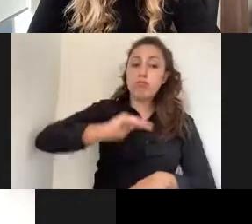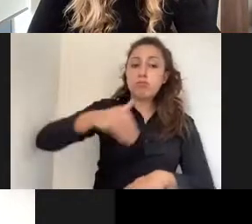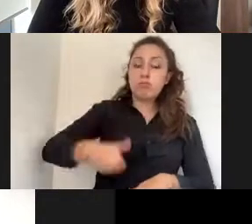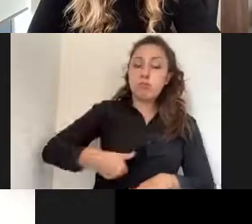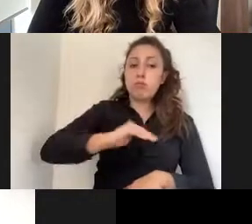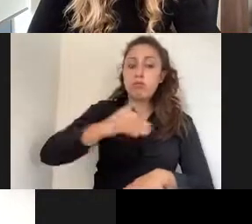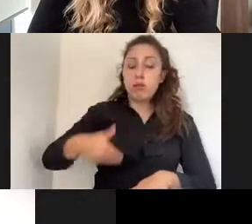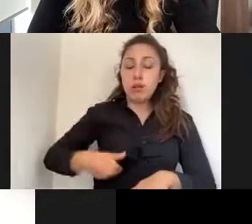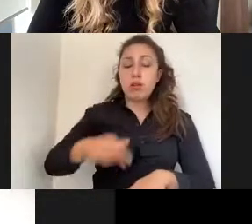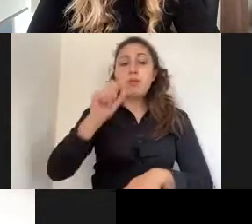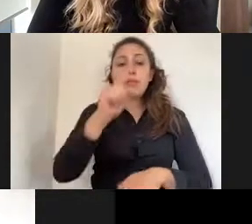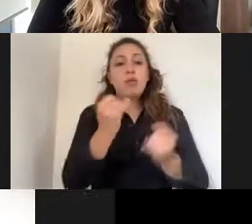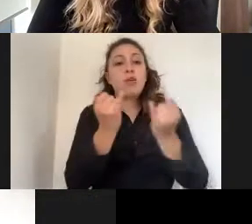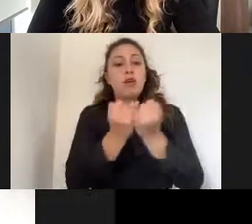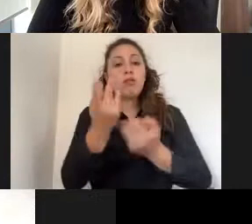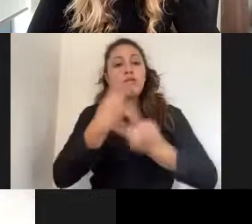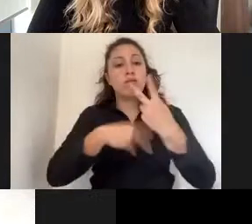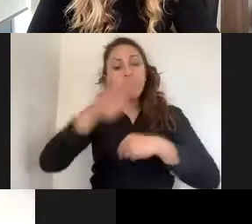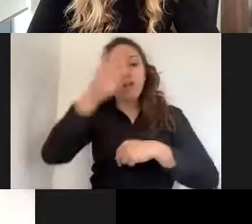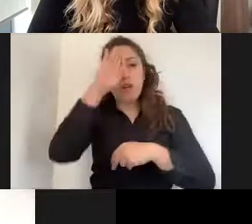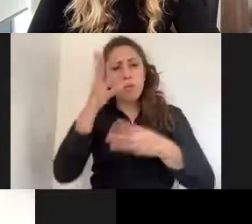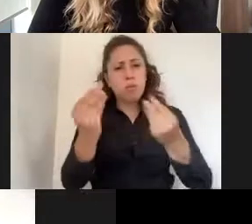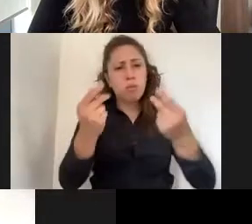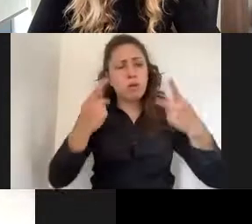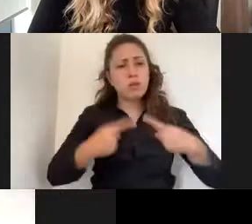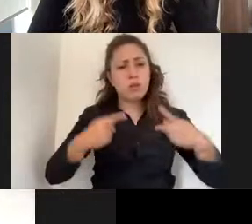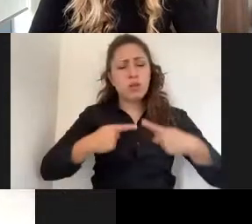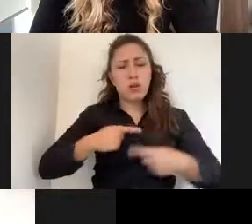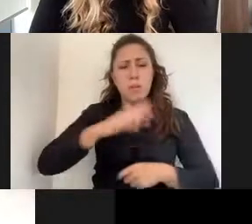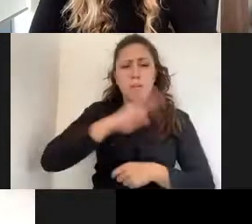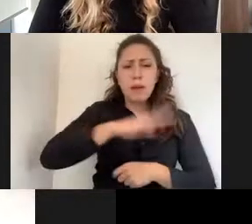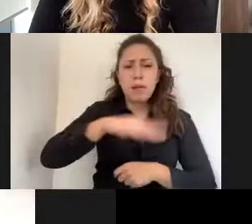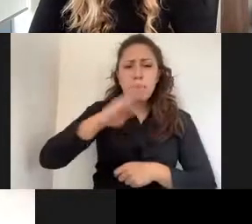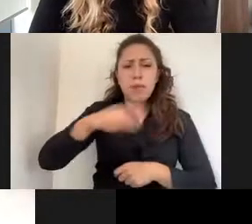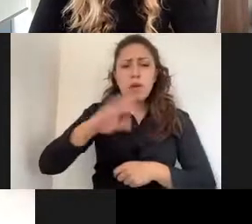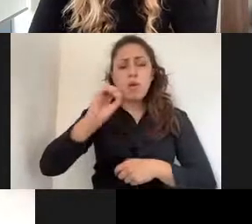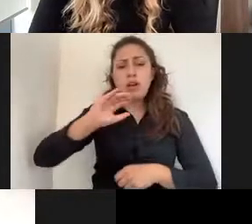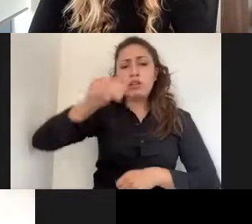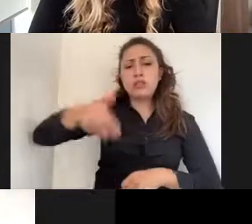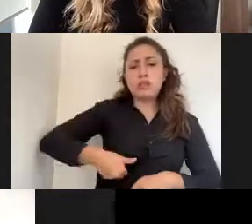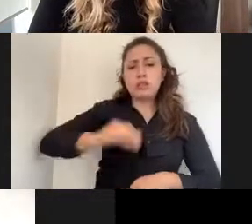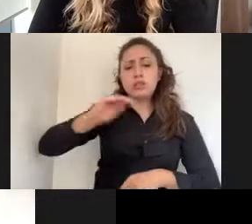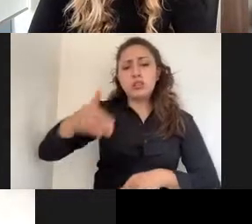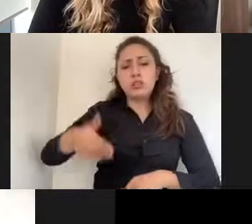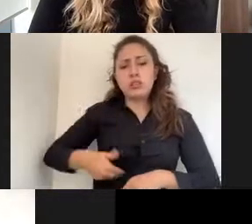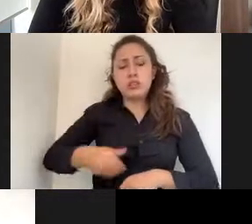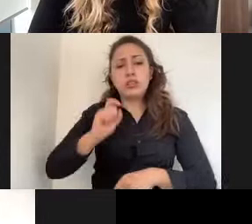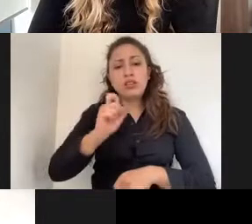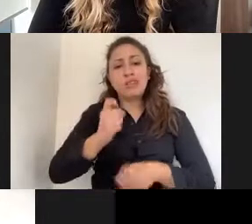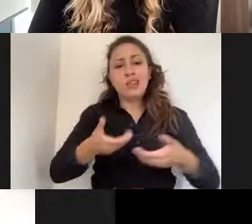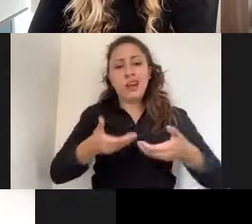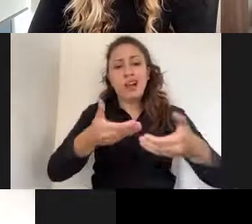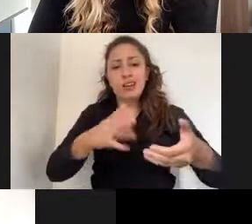crecimiento de muertes y lesiones relacionadas con este tema. Hemos tenido